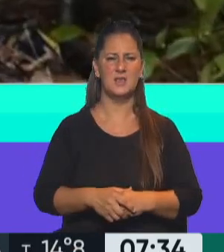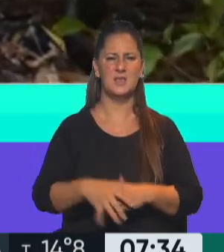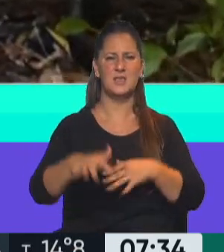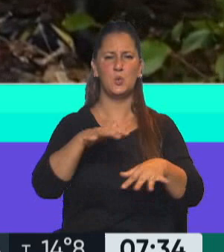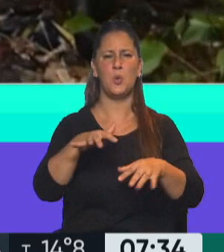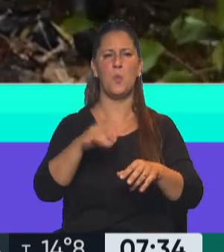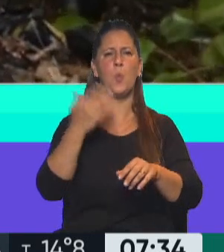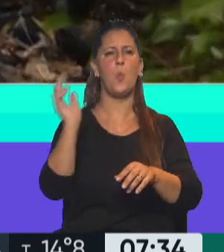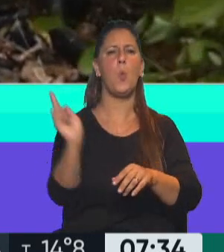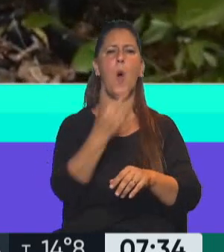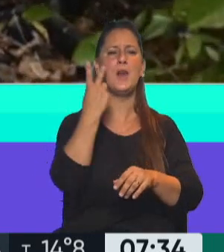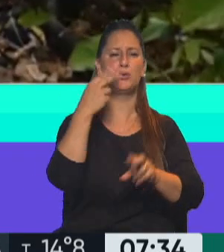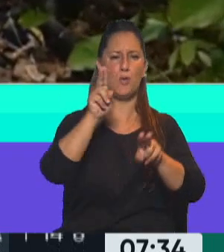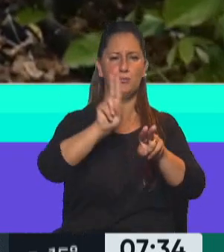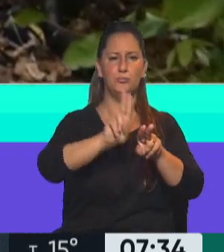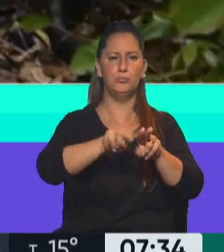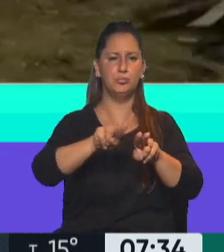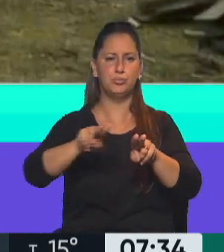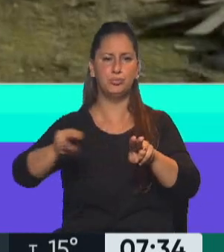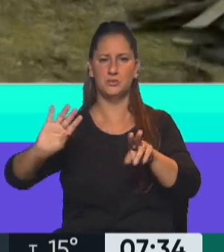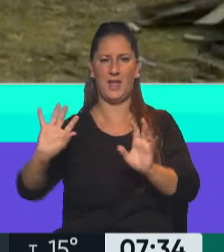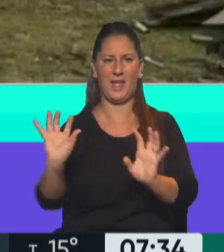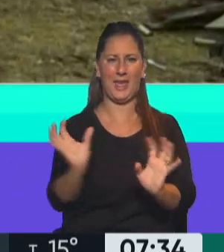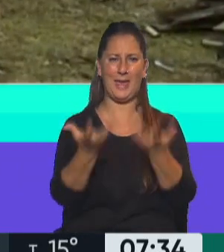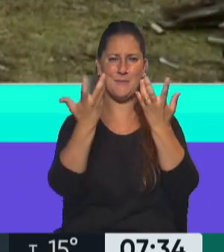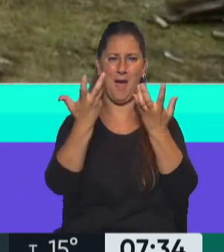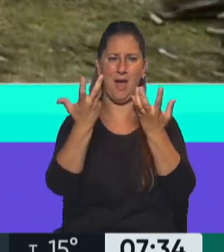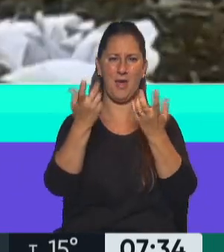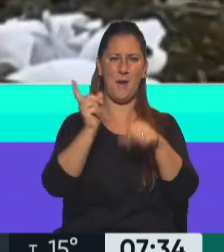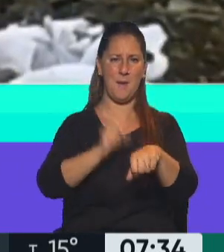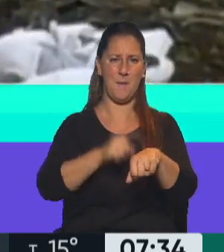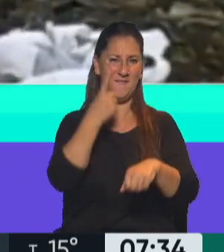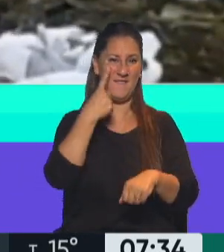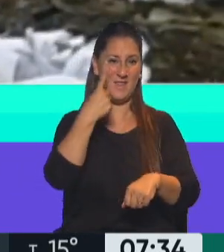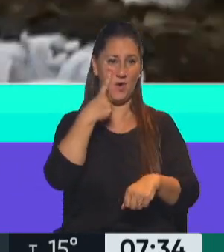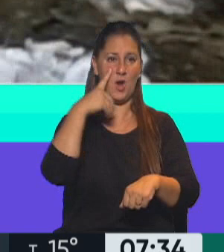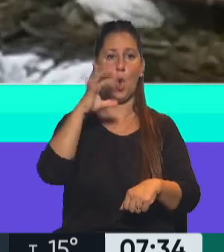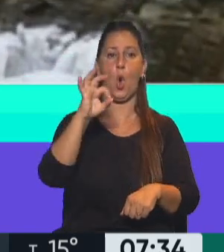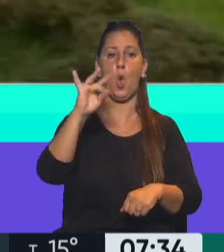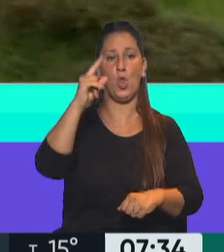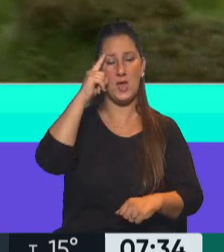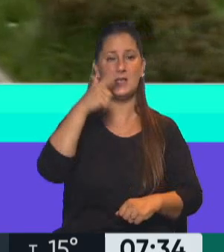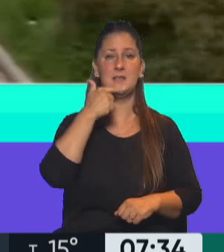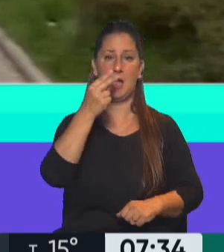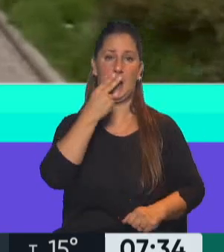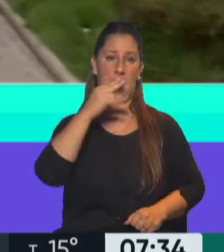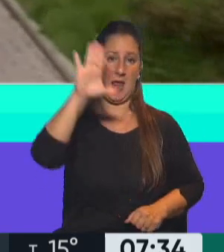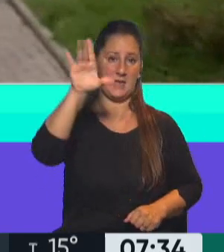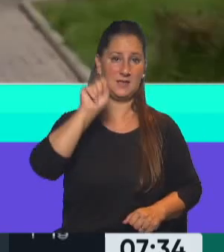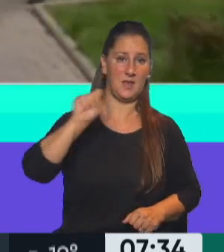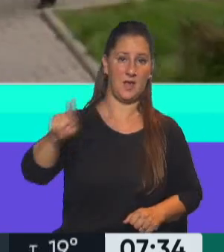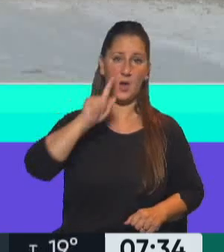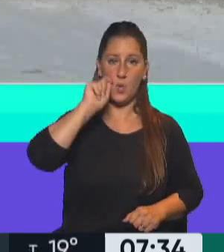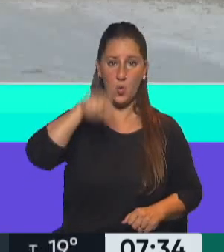de los cadáveres de la gente quemada viva en Odessa por los nazis ucranianos que